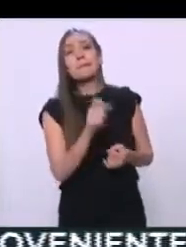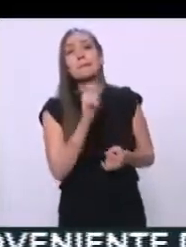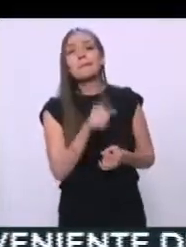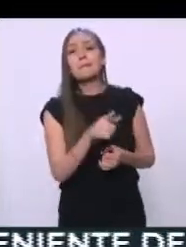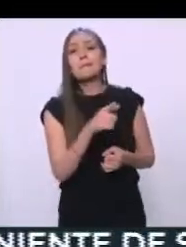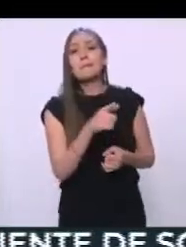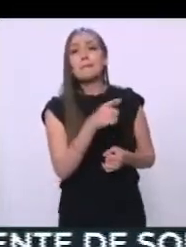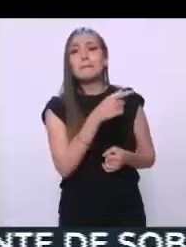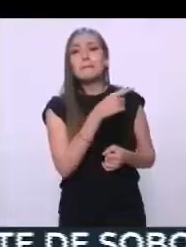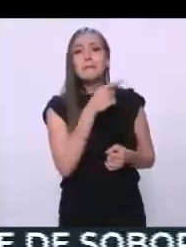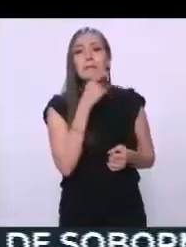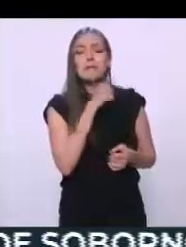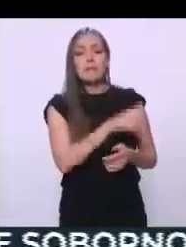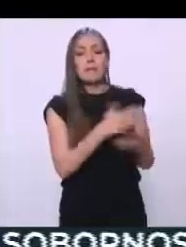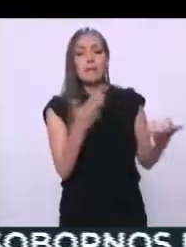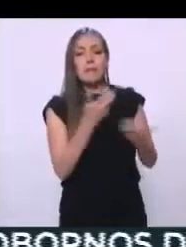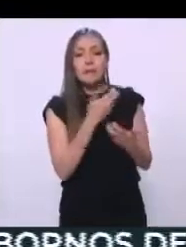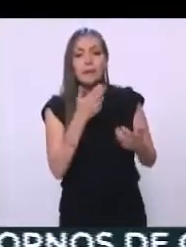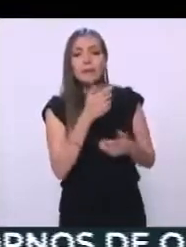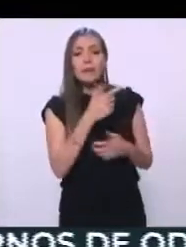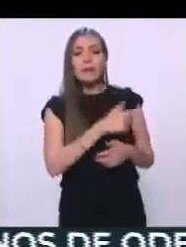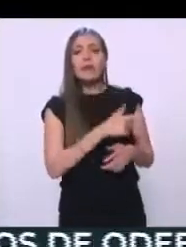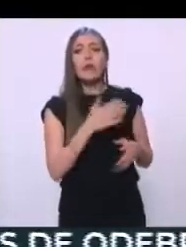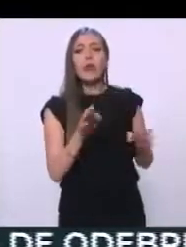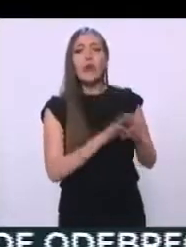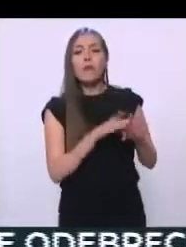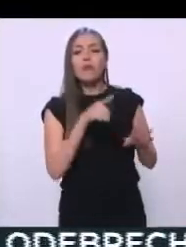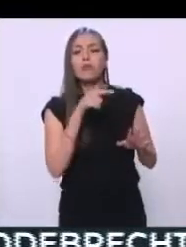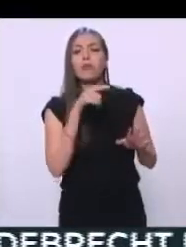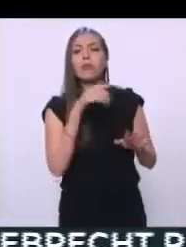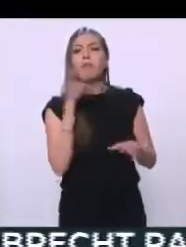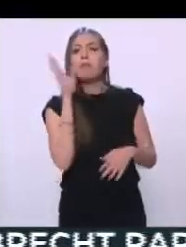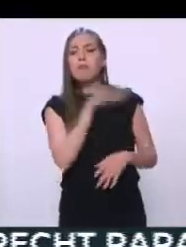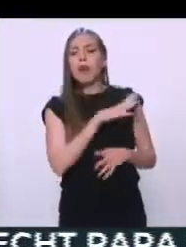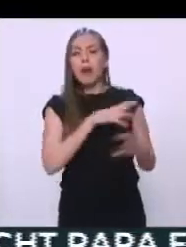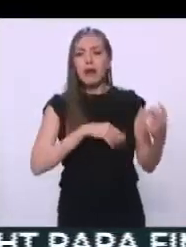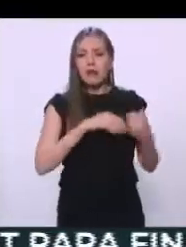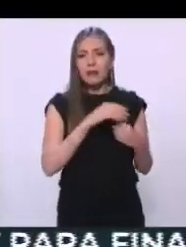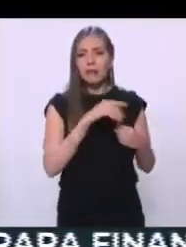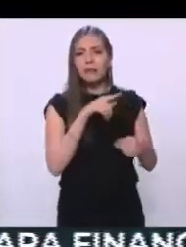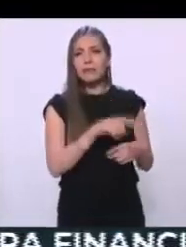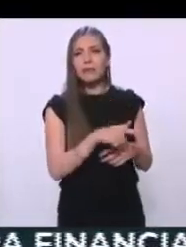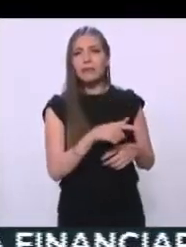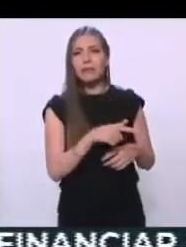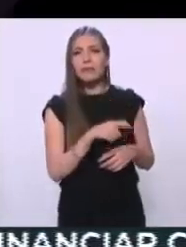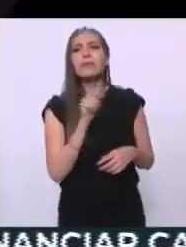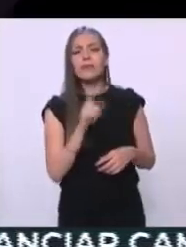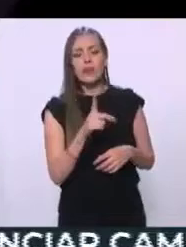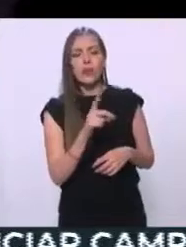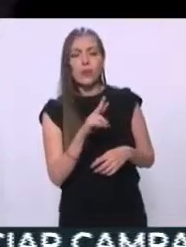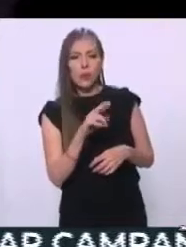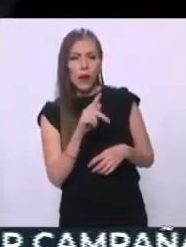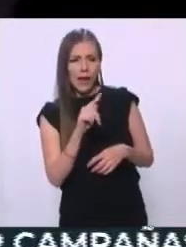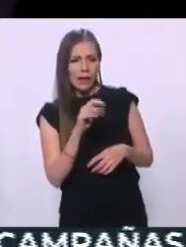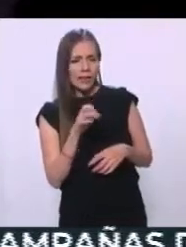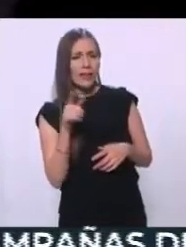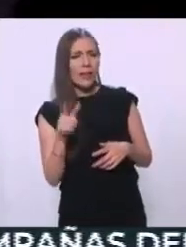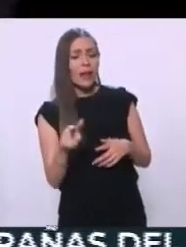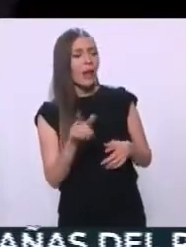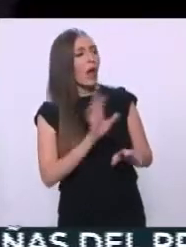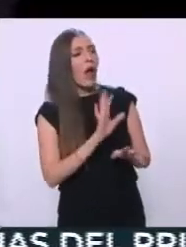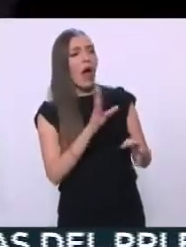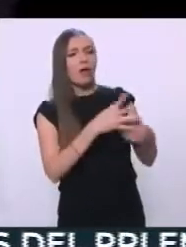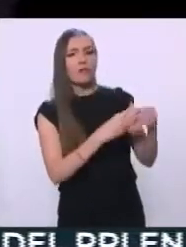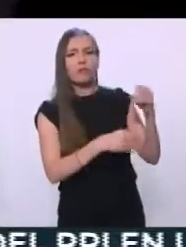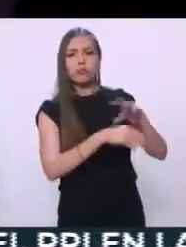me tocó documentar ahora sí que saqué el documento de la PGR, donde la PGR exoneraba a Duarte de todas esas cosas, y fue por la